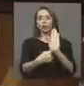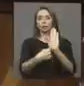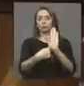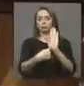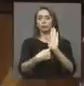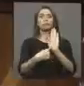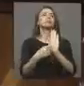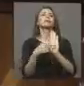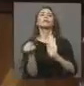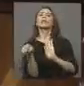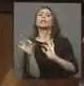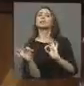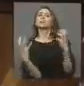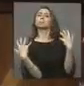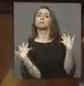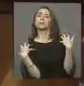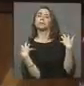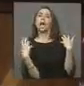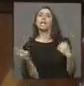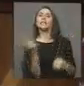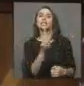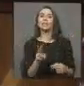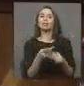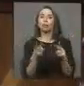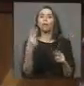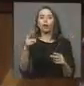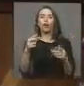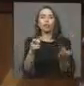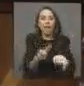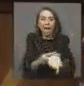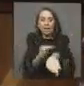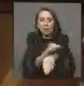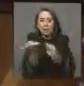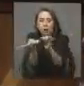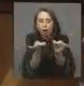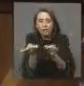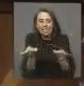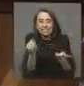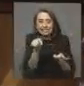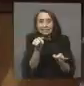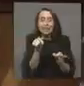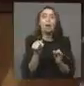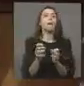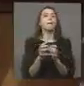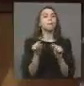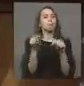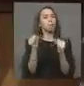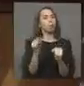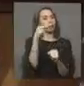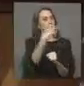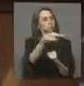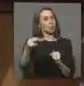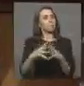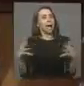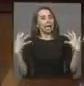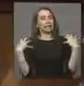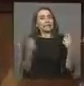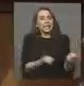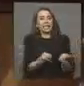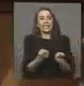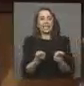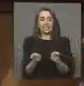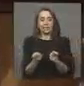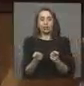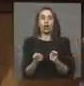atribuciones especiales a los servicios públicos provinciales, en términos de otorgarles mayor capacidad de gestión en su relación